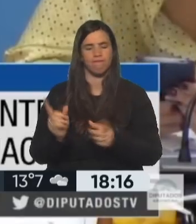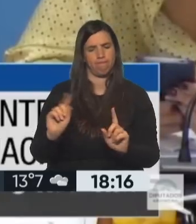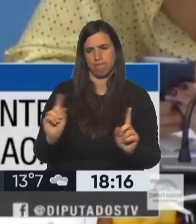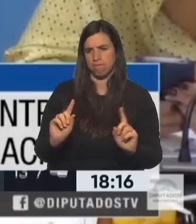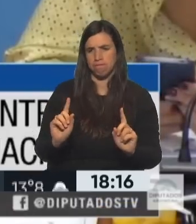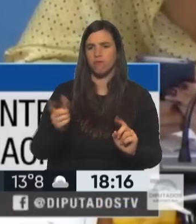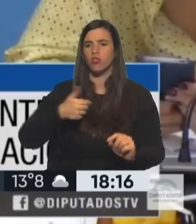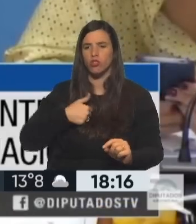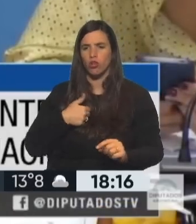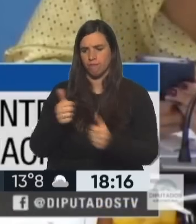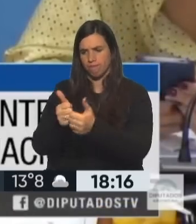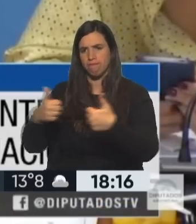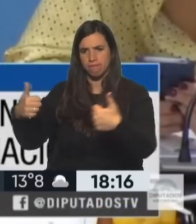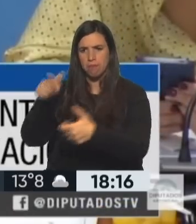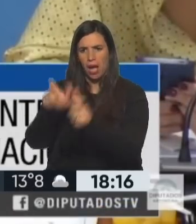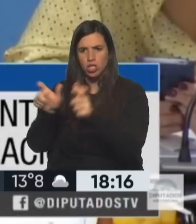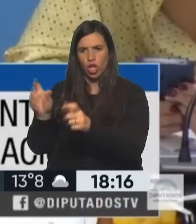Suprema,